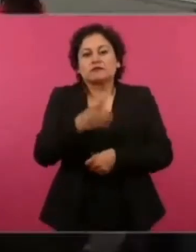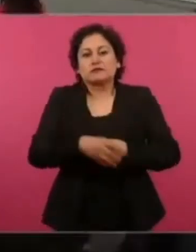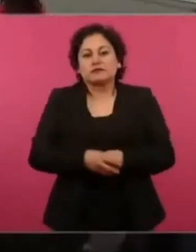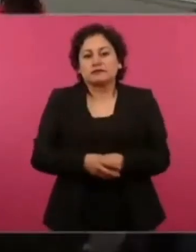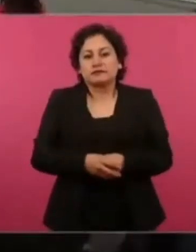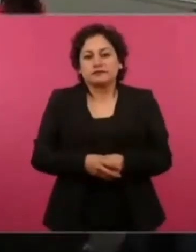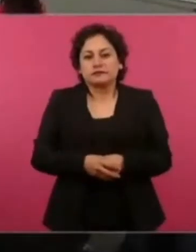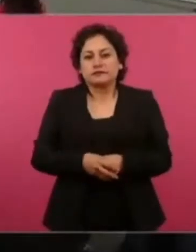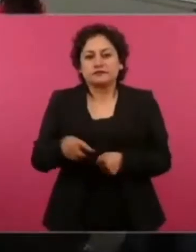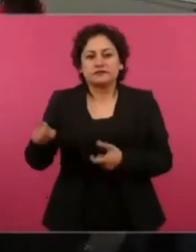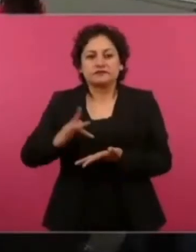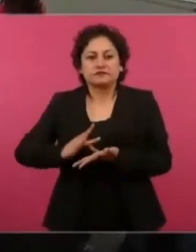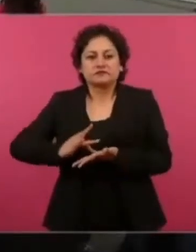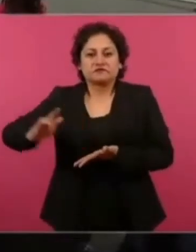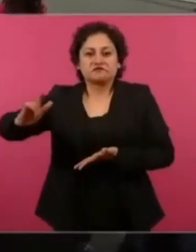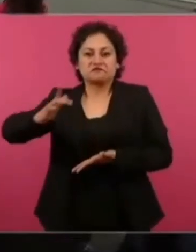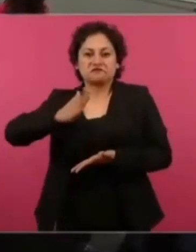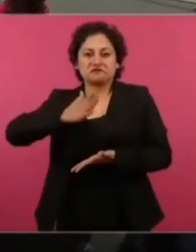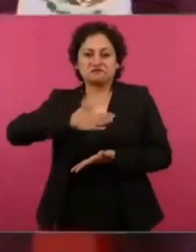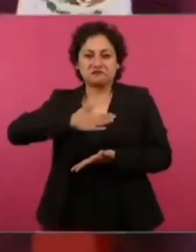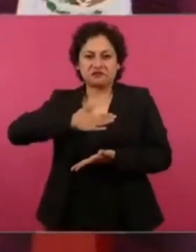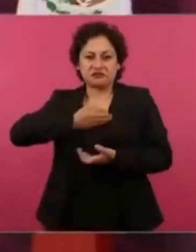mis palabras y desde luego